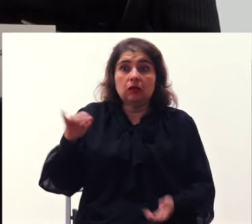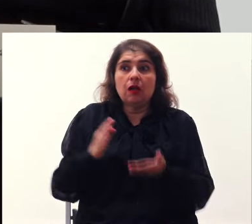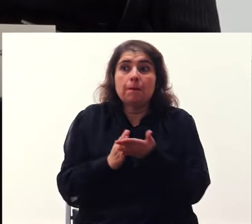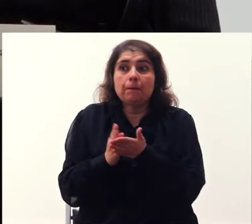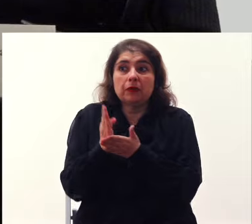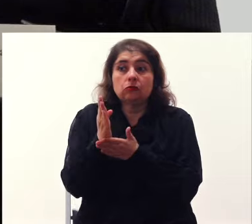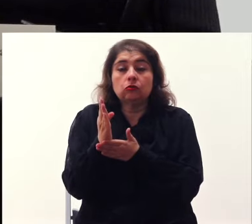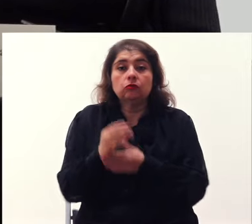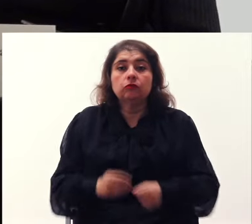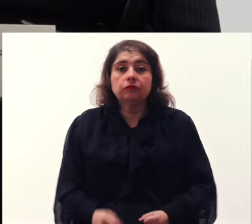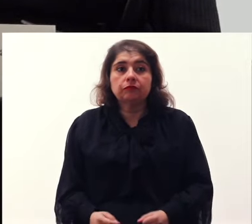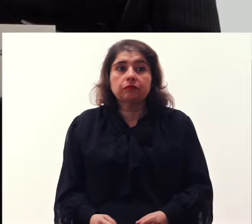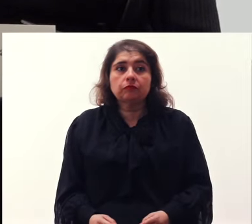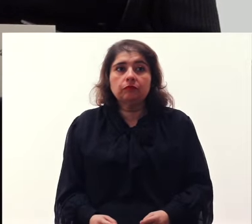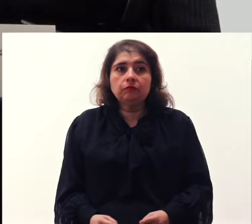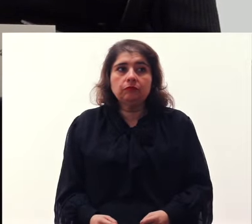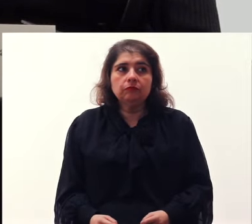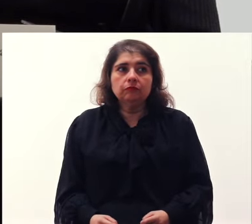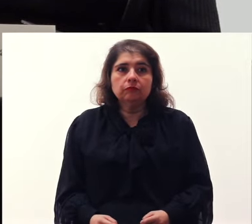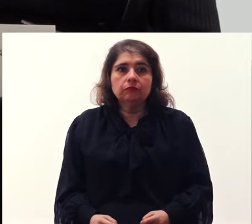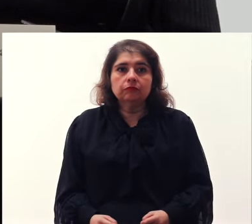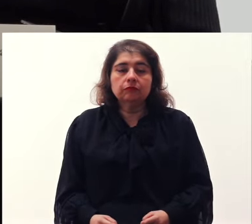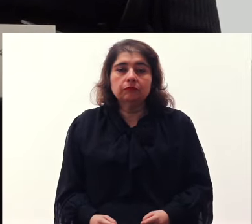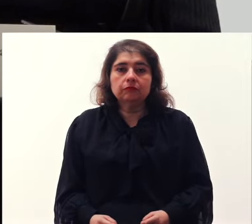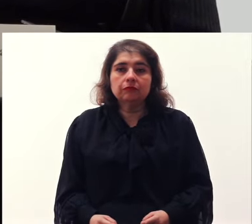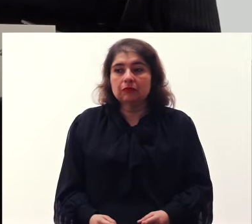tener una, digamos,